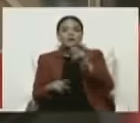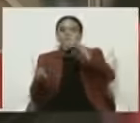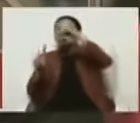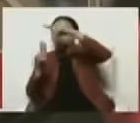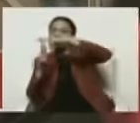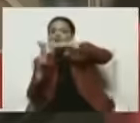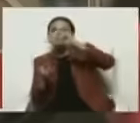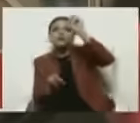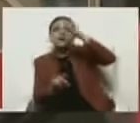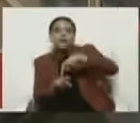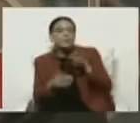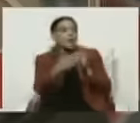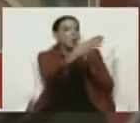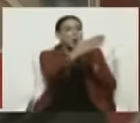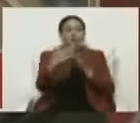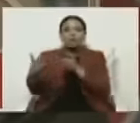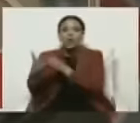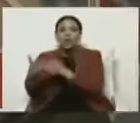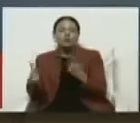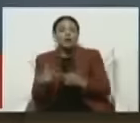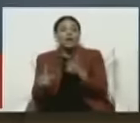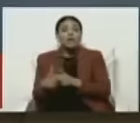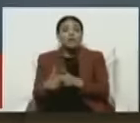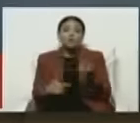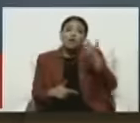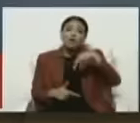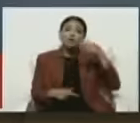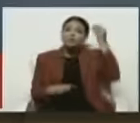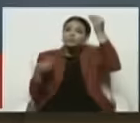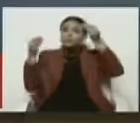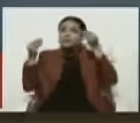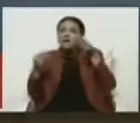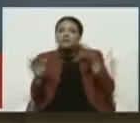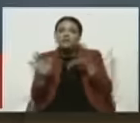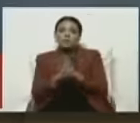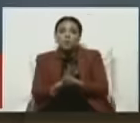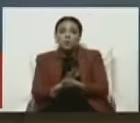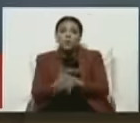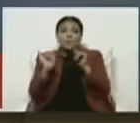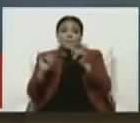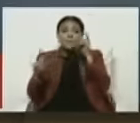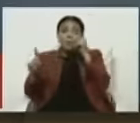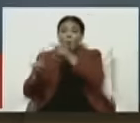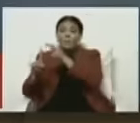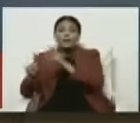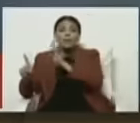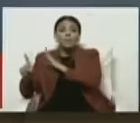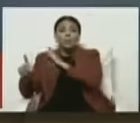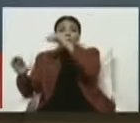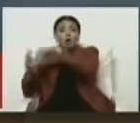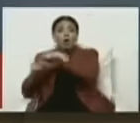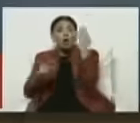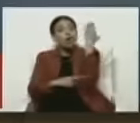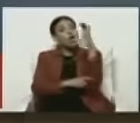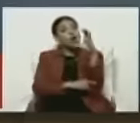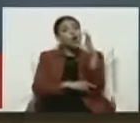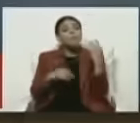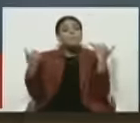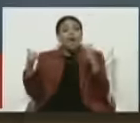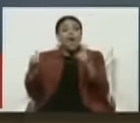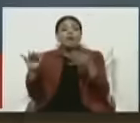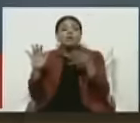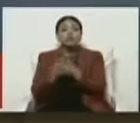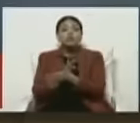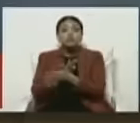estar descartado nada, porque el propio Albacete tiene vinculación totalmente absoluta con sectores de